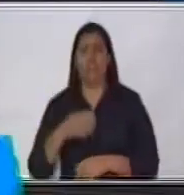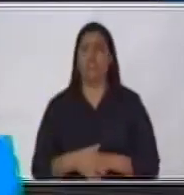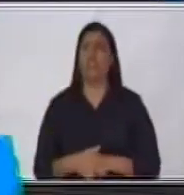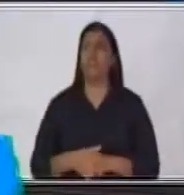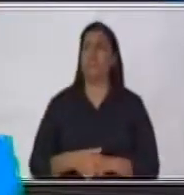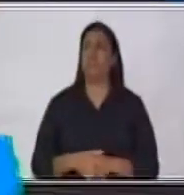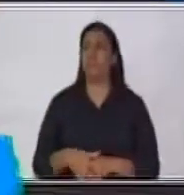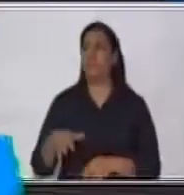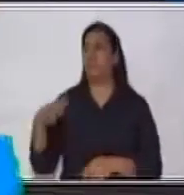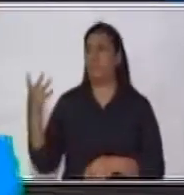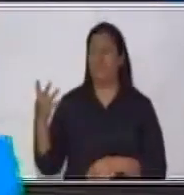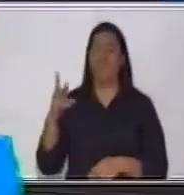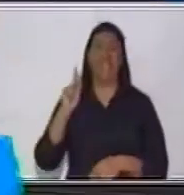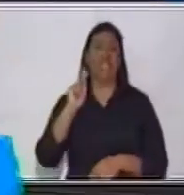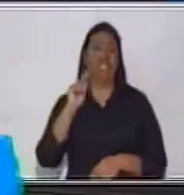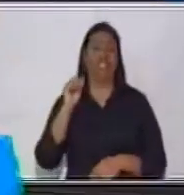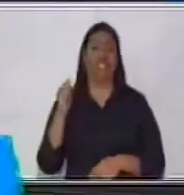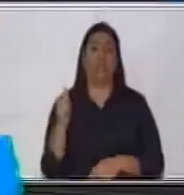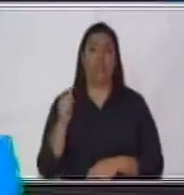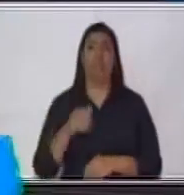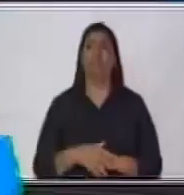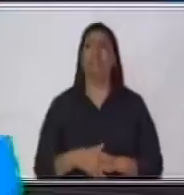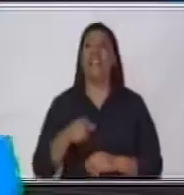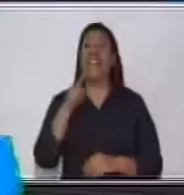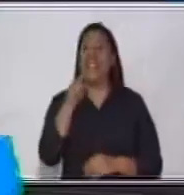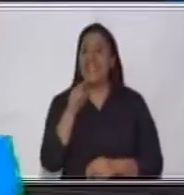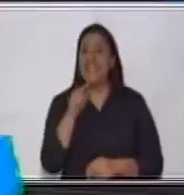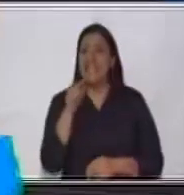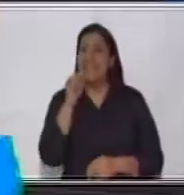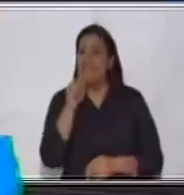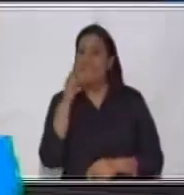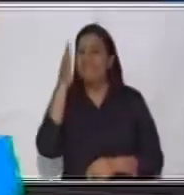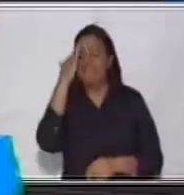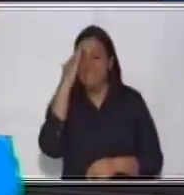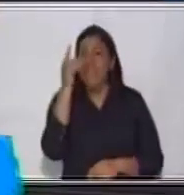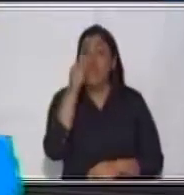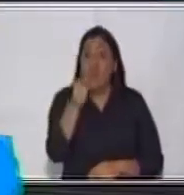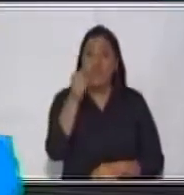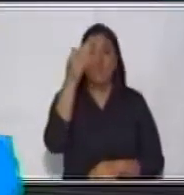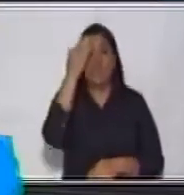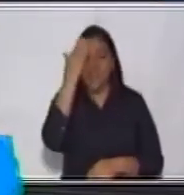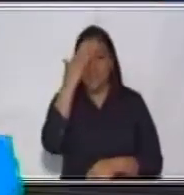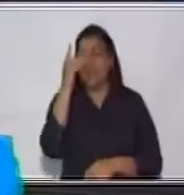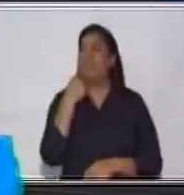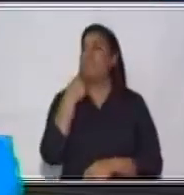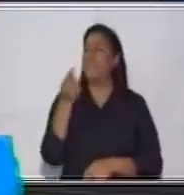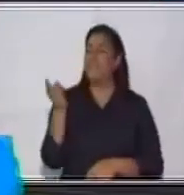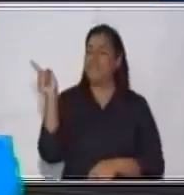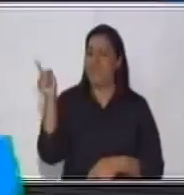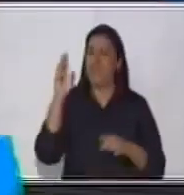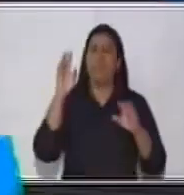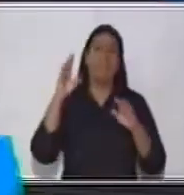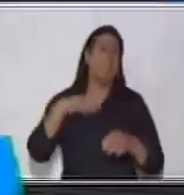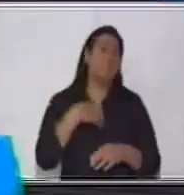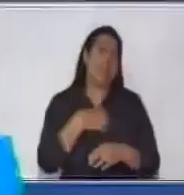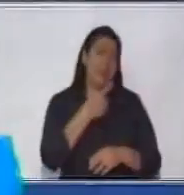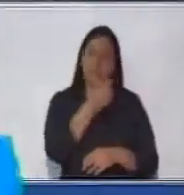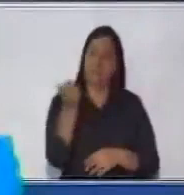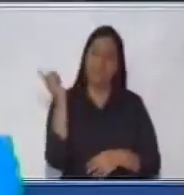pronunciamos ya. Ese es el secreto para saber cómo utilizar la elle y la Y.